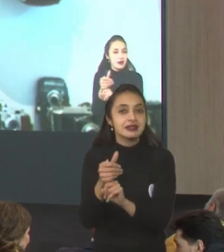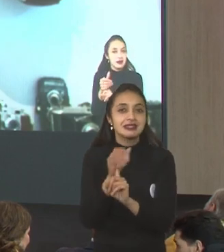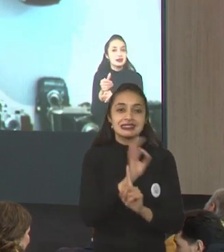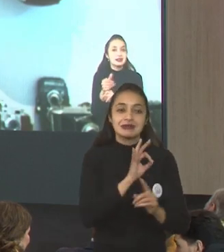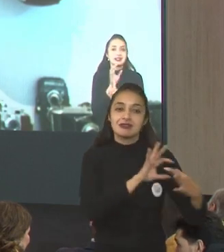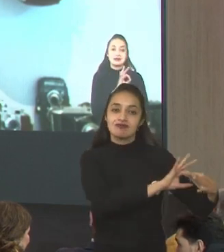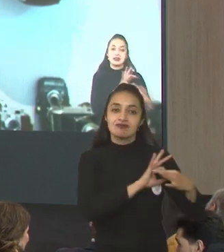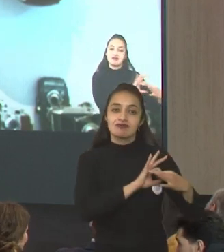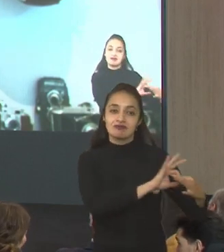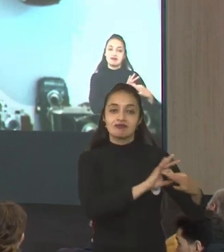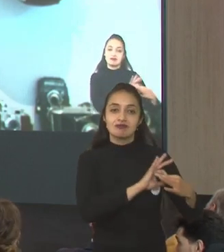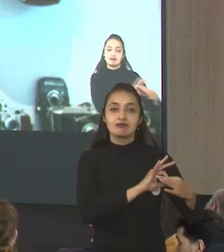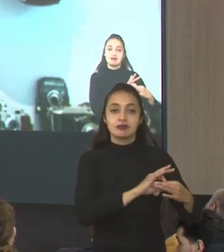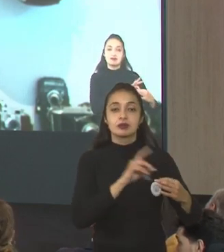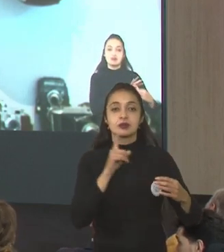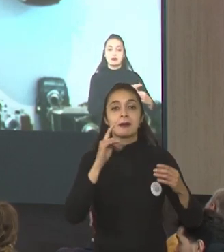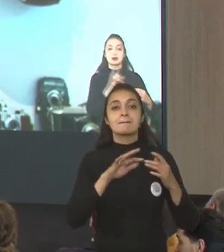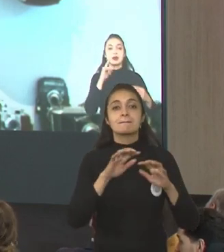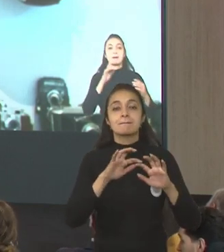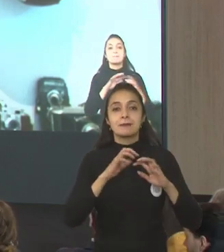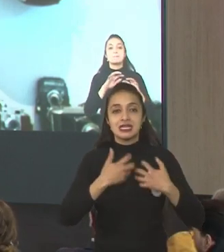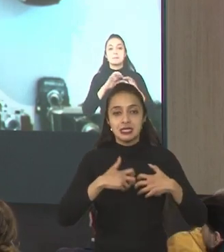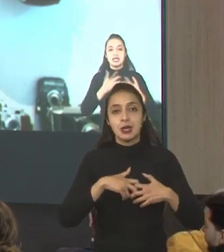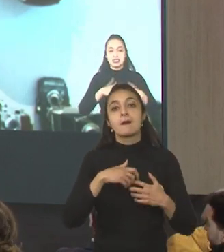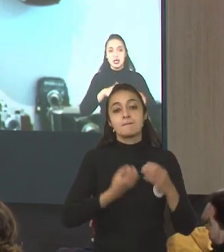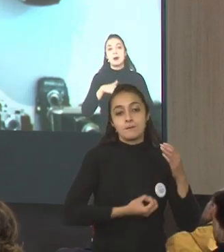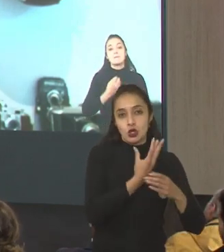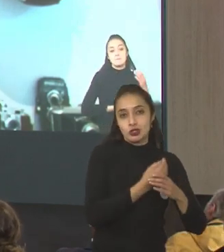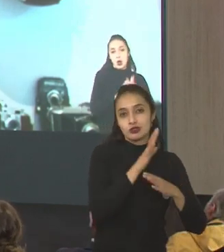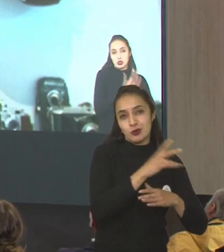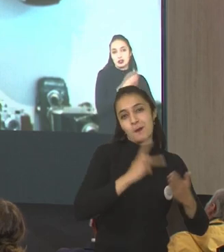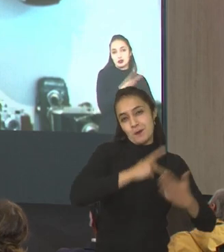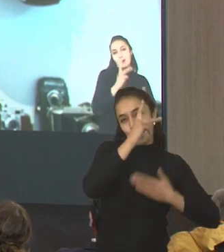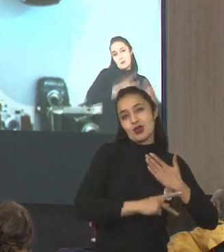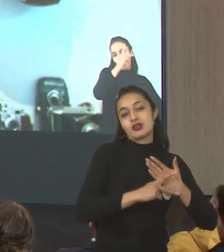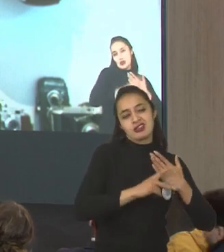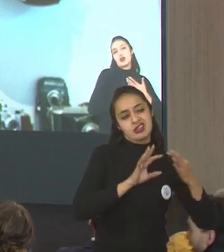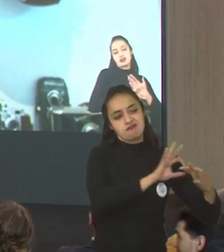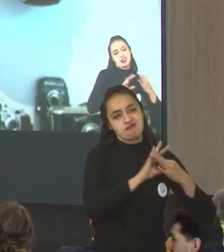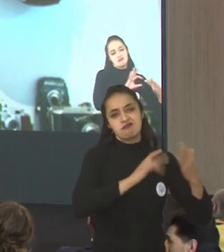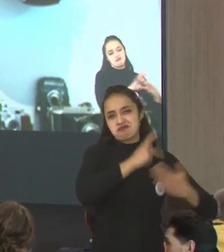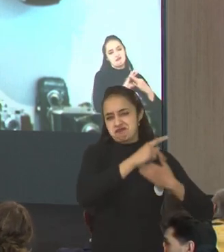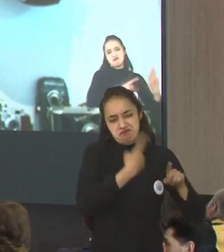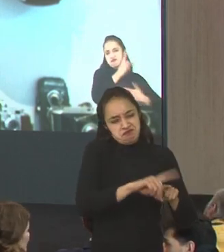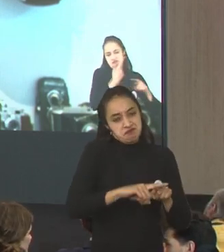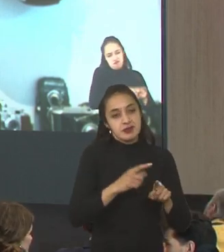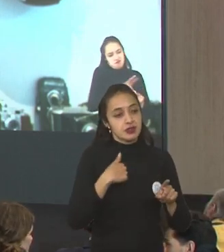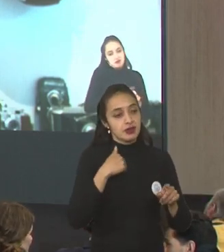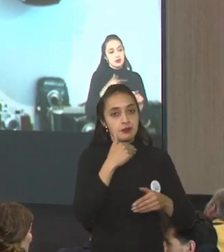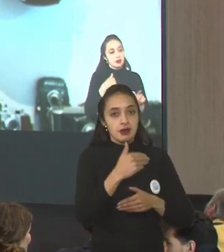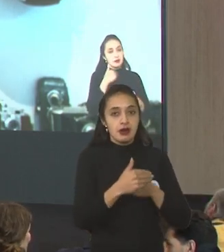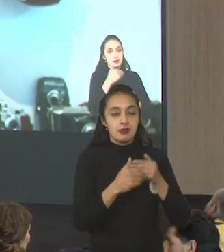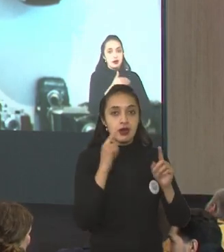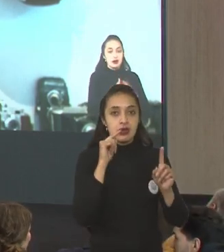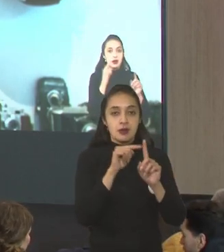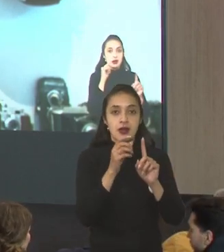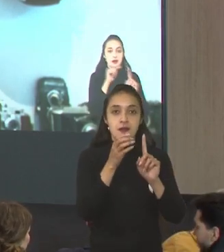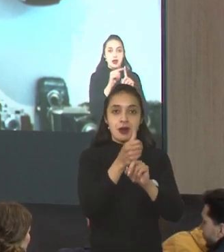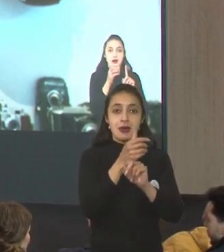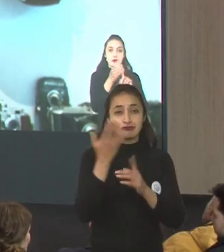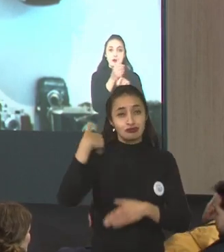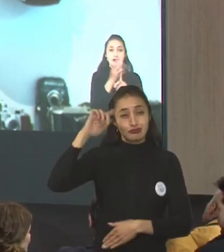de mi CMO Producciones, con quien he hecho muchísimos proyectos, a conquistar como todos esos sueños que de